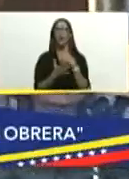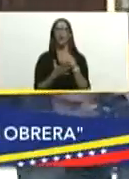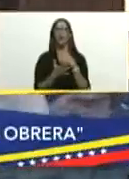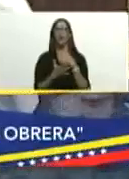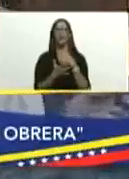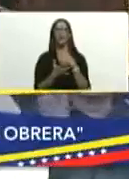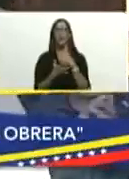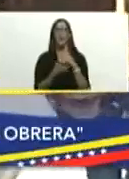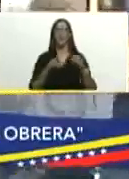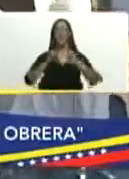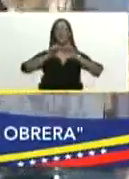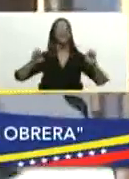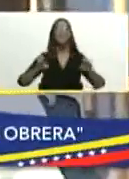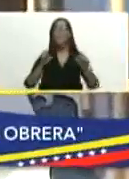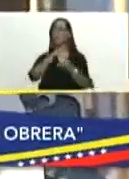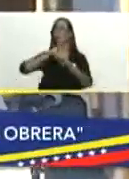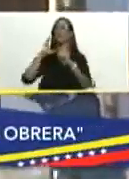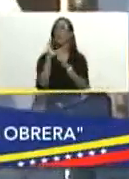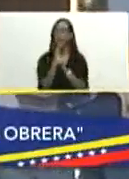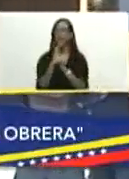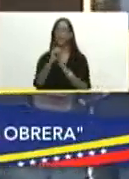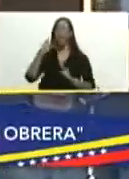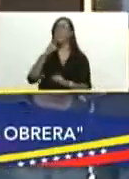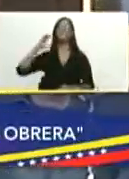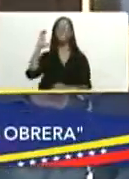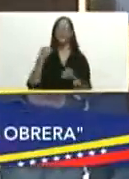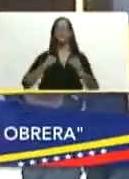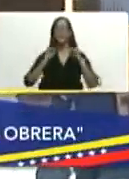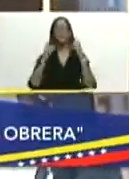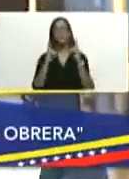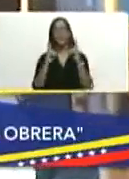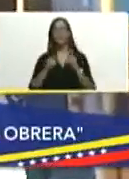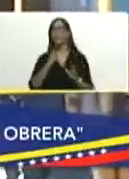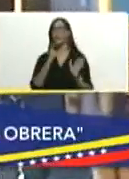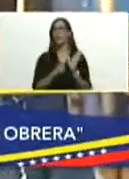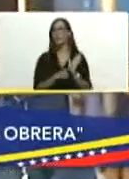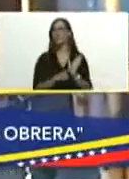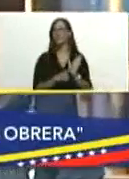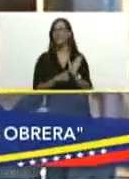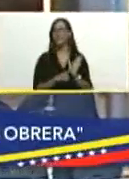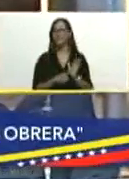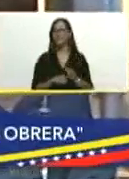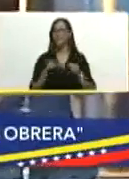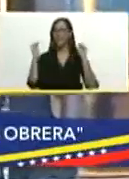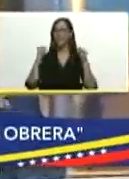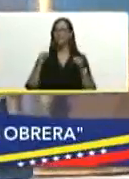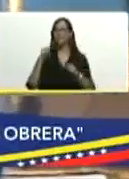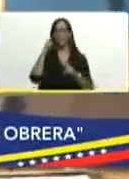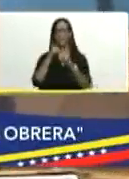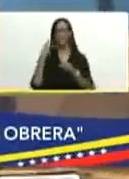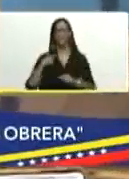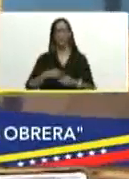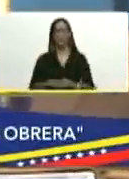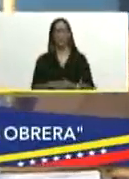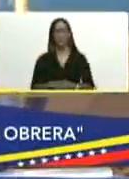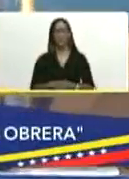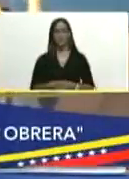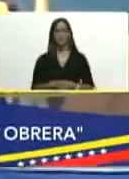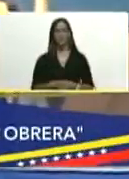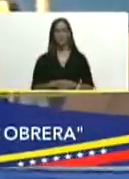en lo educativo en lo cultural un país independiente pleno Ese es el reto que tenemos